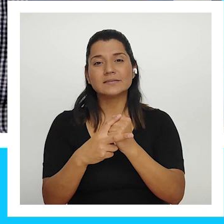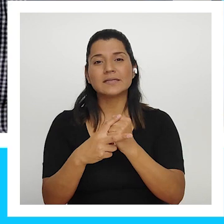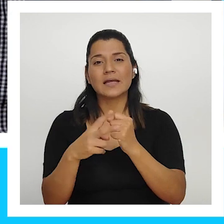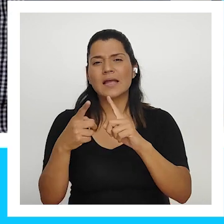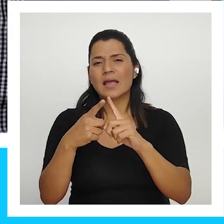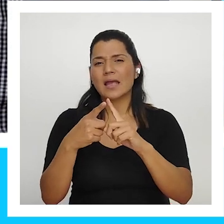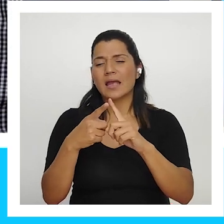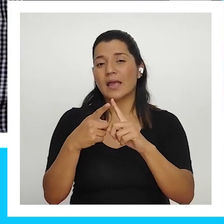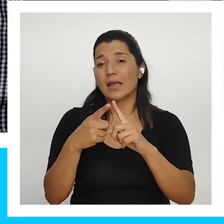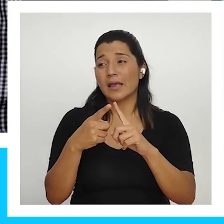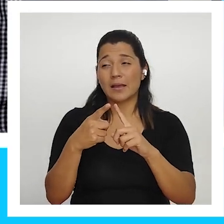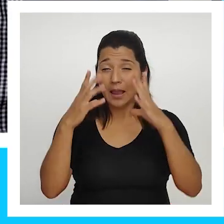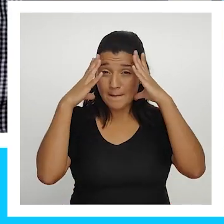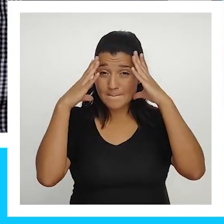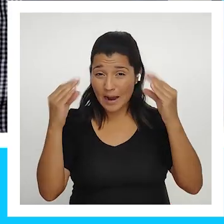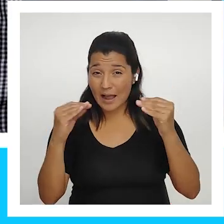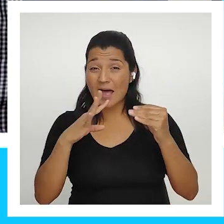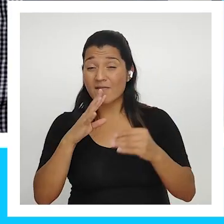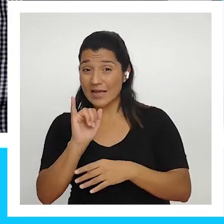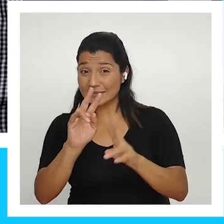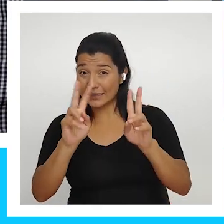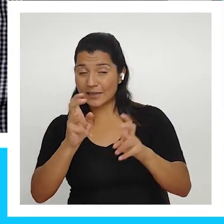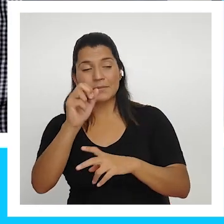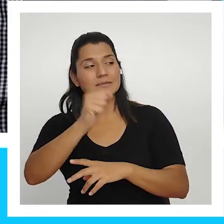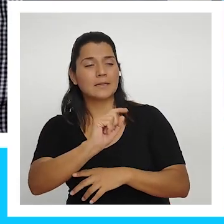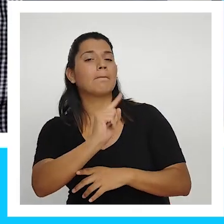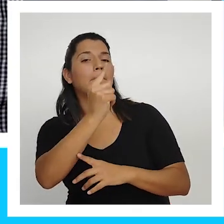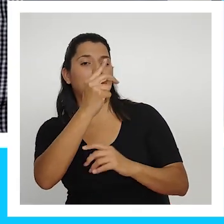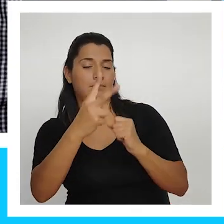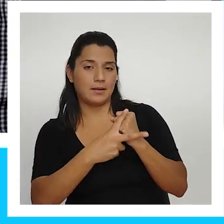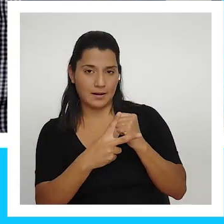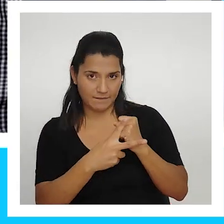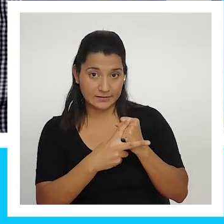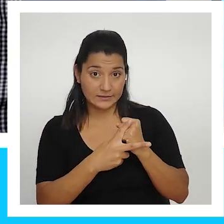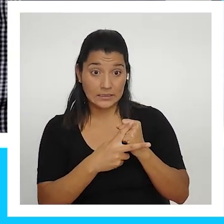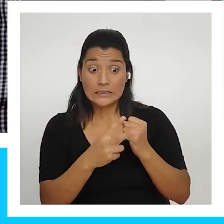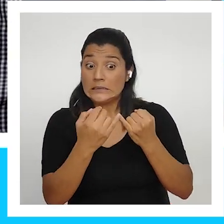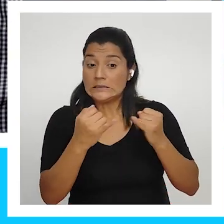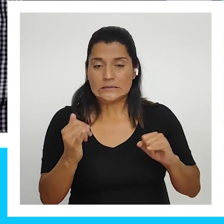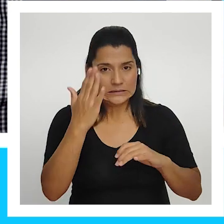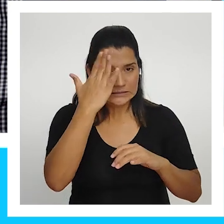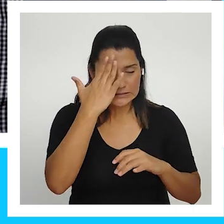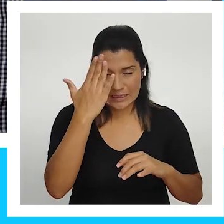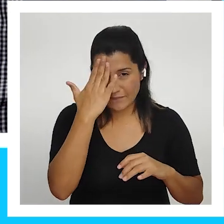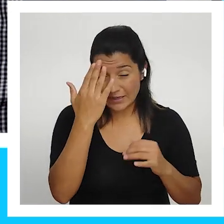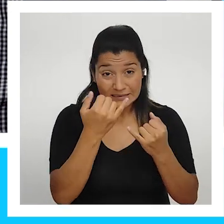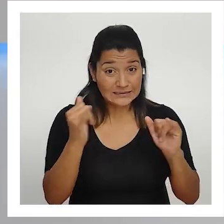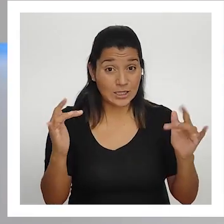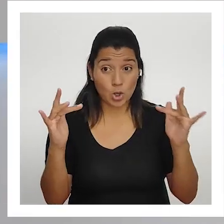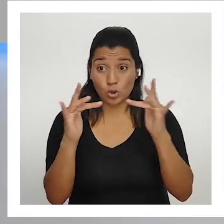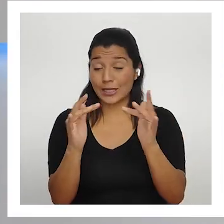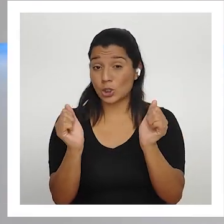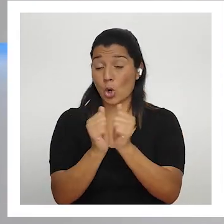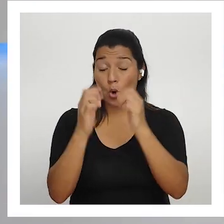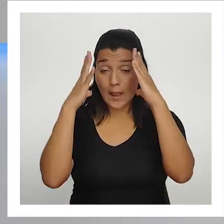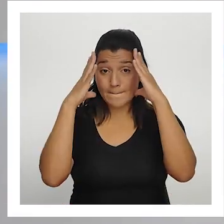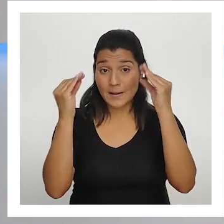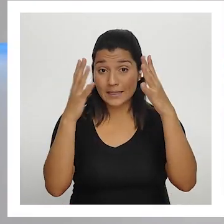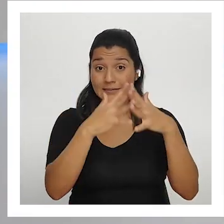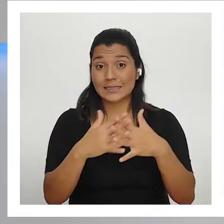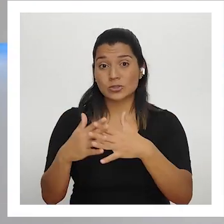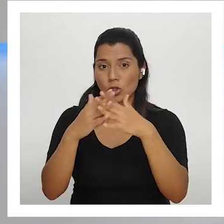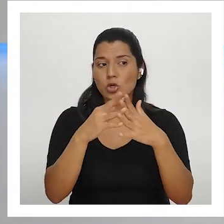eventual transporte, y sean pagos un poco inferiores. No obstante, todo sumado, ¿verdad? Va a ser algo considerable. Ahora bien,